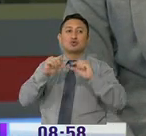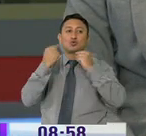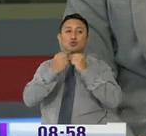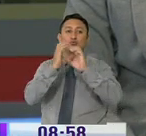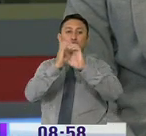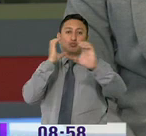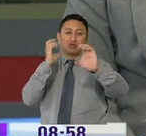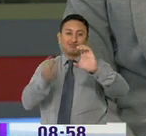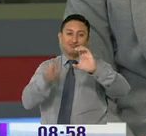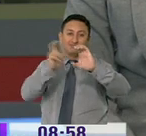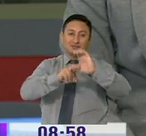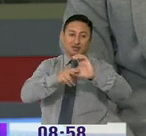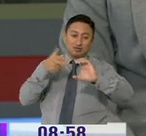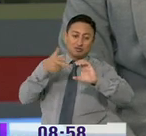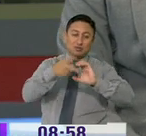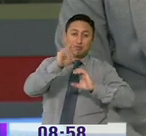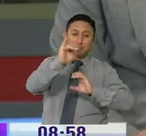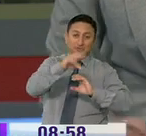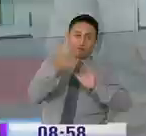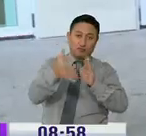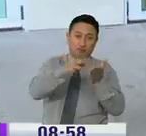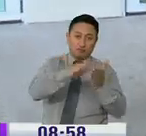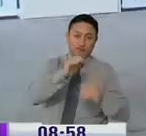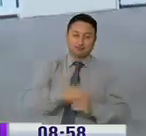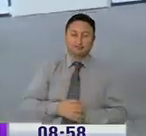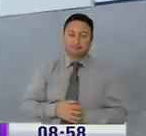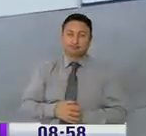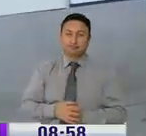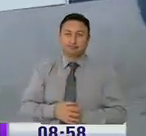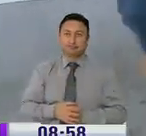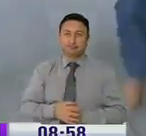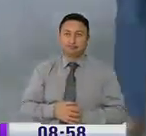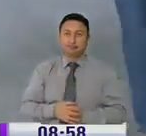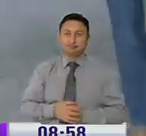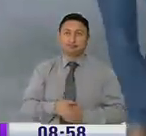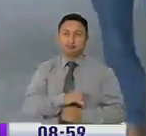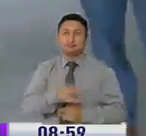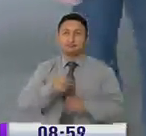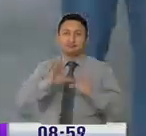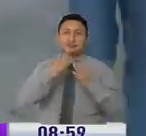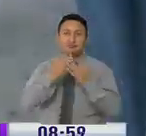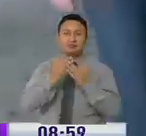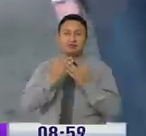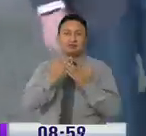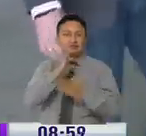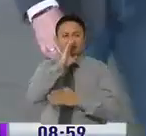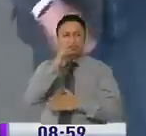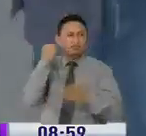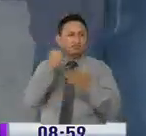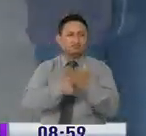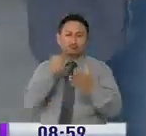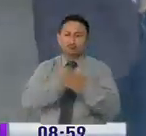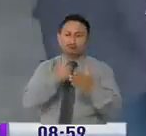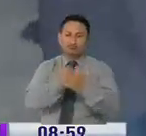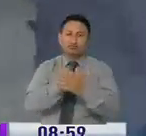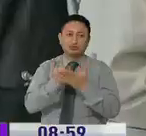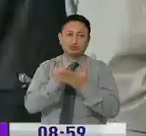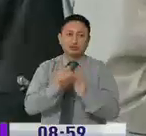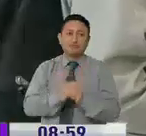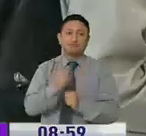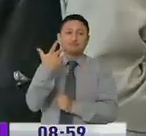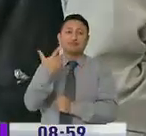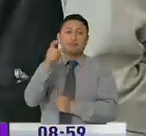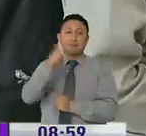narcobús accidentado en la vía Pifo-Papallanta. Nunca se dieron por vencidos, superaron todas las barreras, así llegaron 3 parientes de